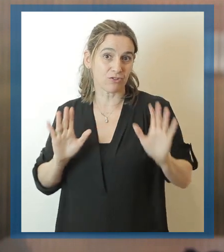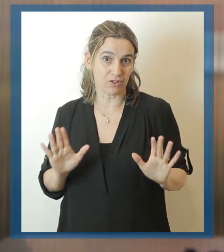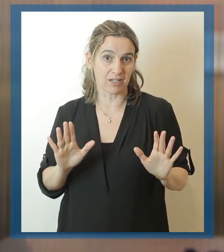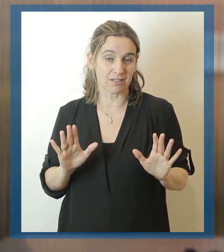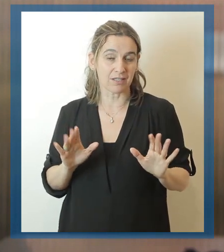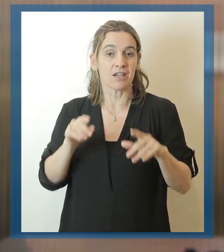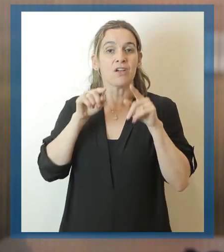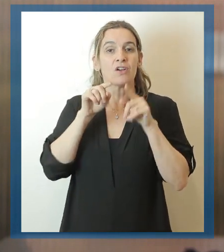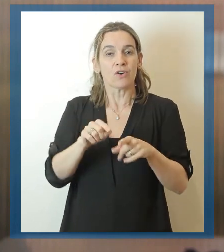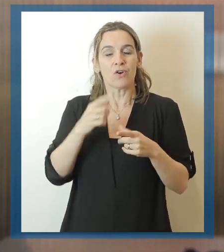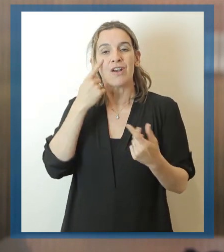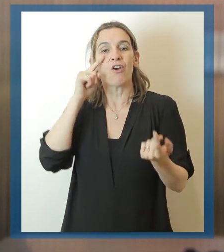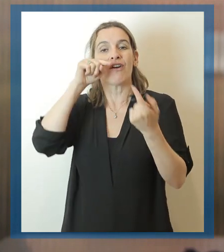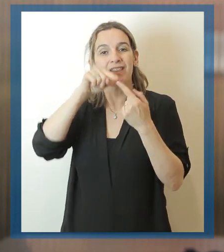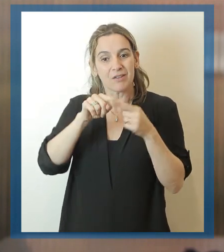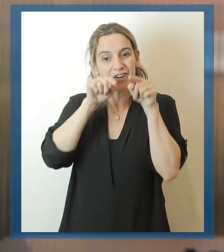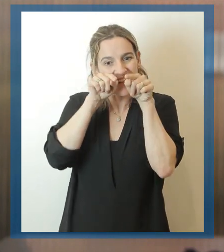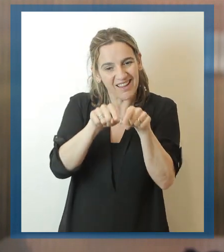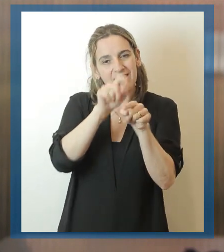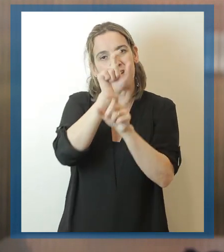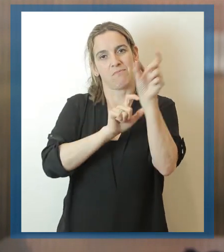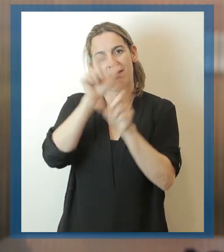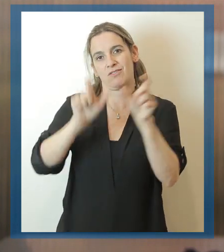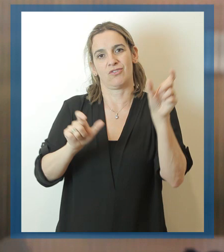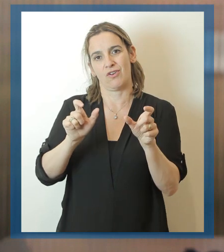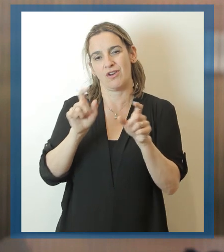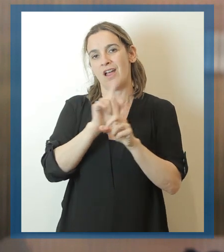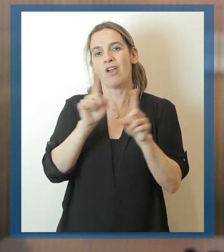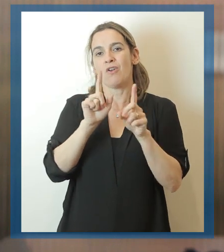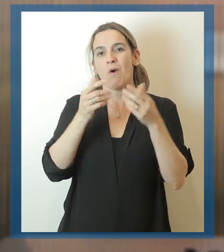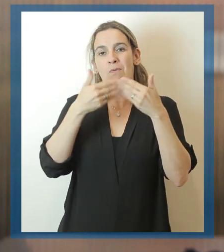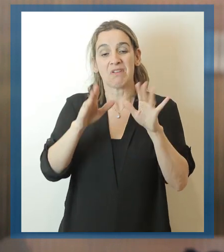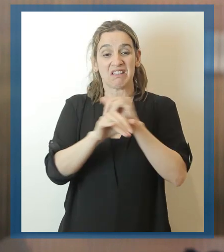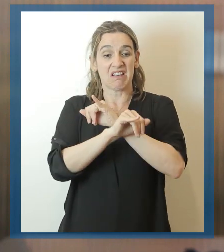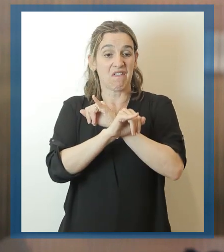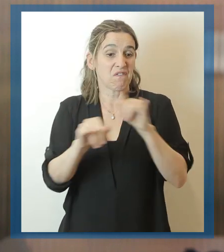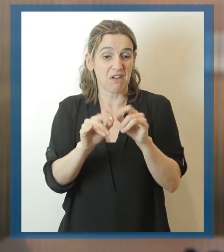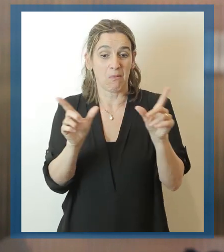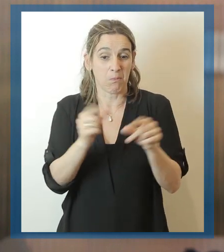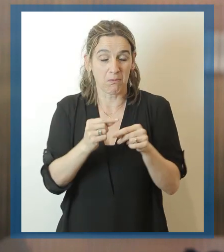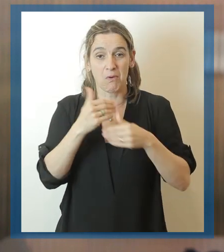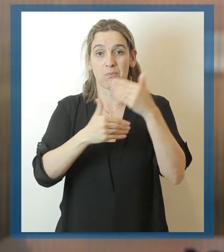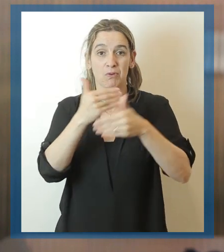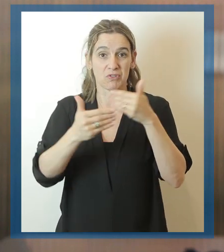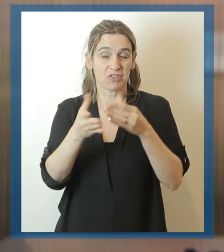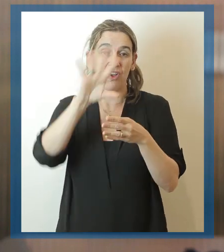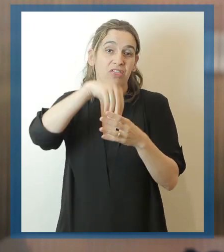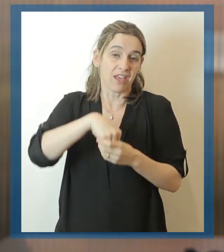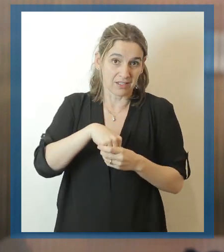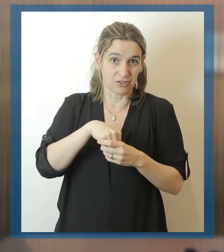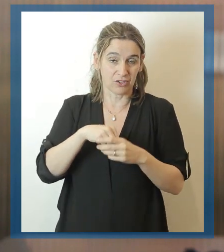la medida de lo que son estas necesidades, justamente con el objetivo que estas personas